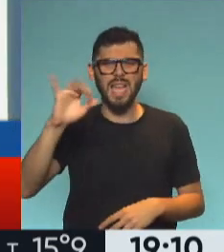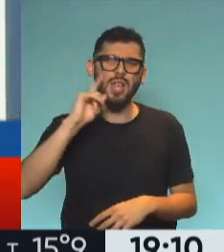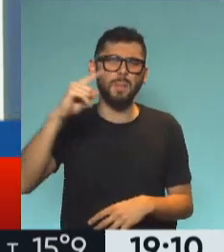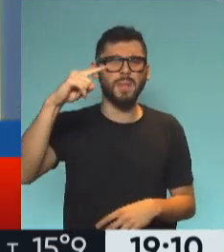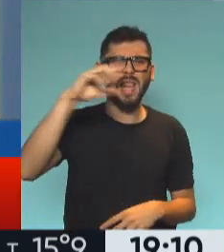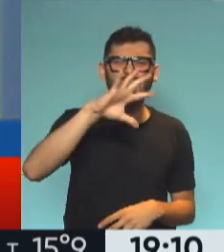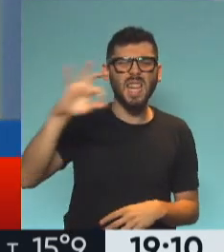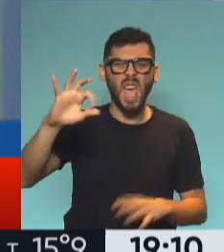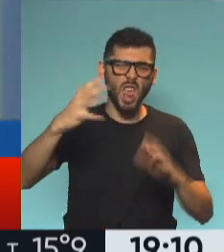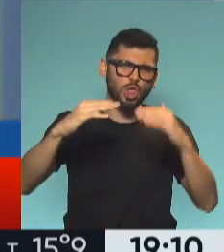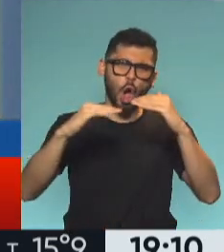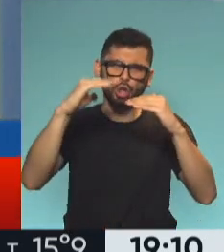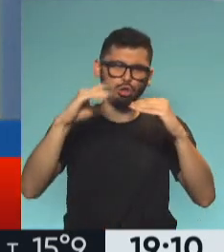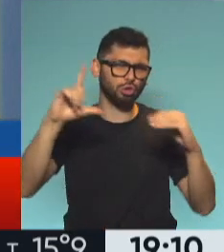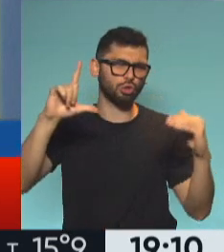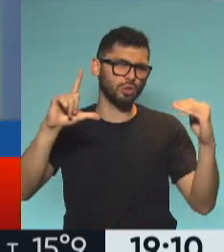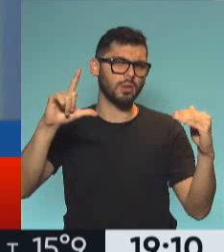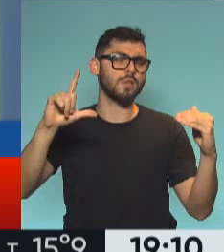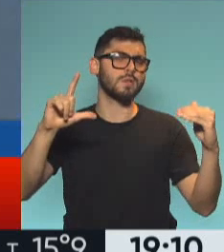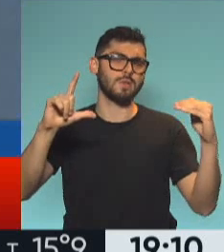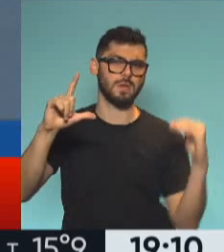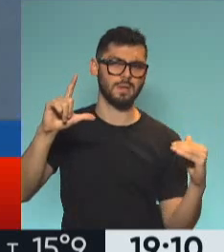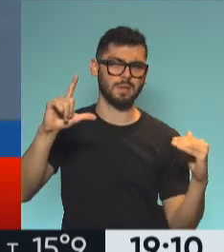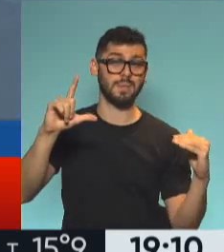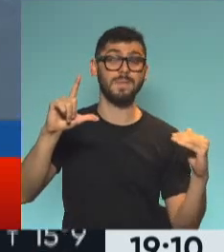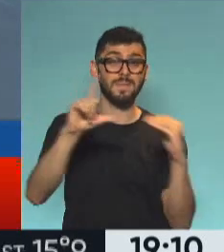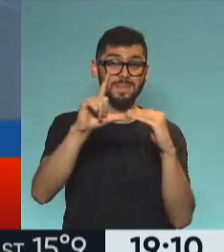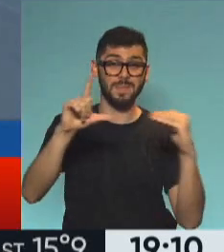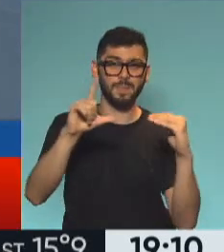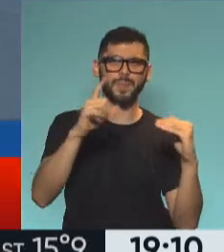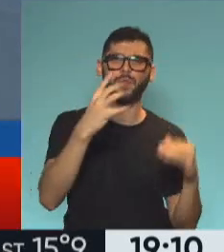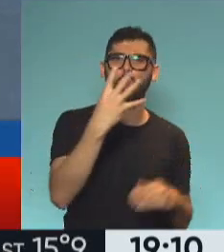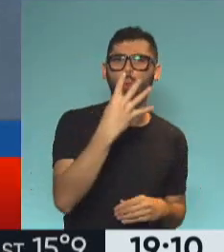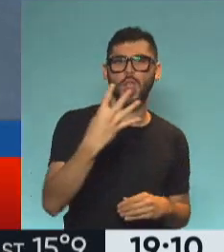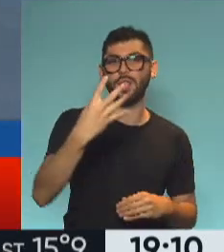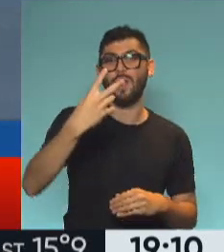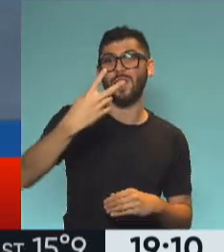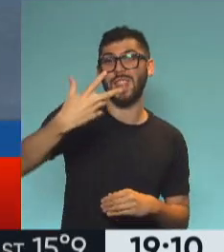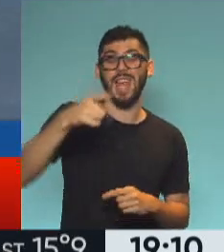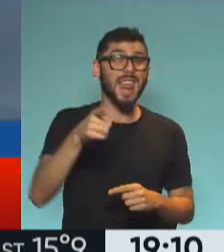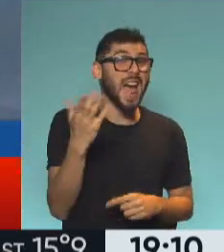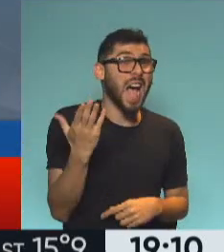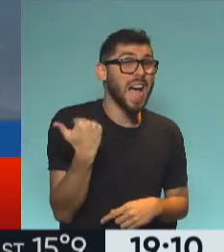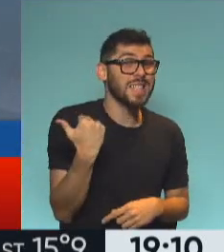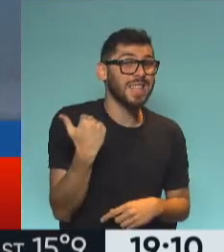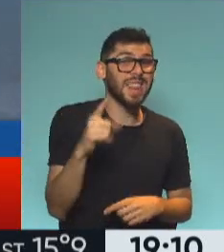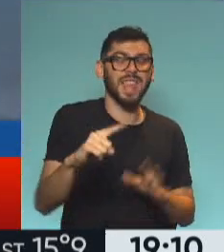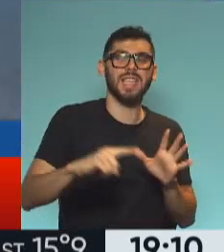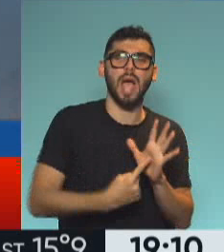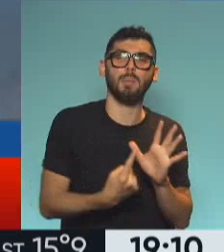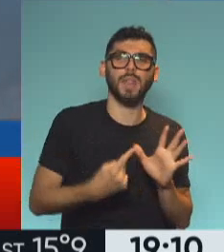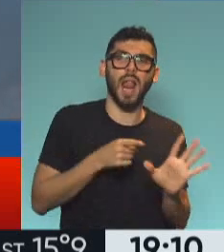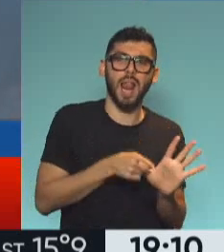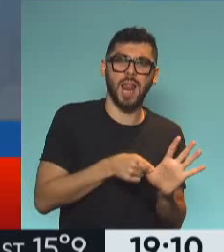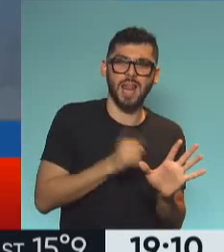los 1.500, 1.600. ¿Sí? Y 423, este es el número de ayer, uh-huh, de la Ciudad de Buenos Aires,